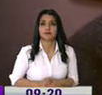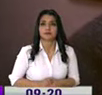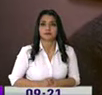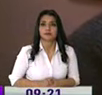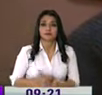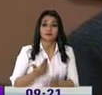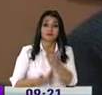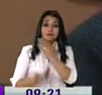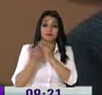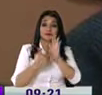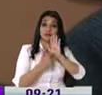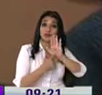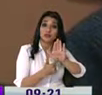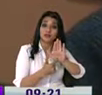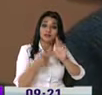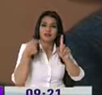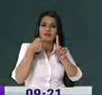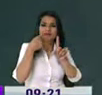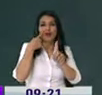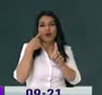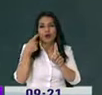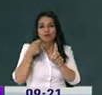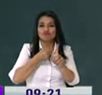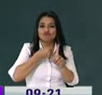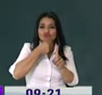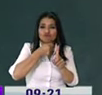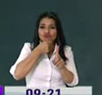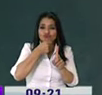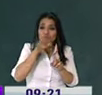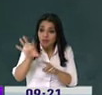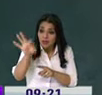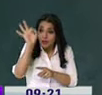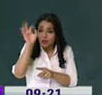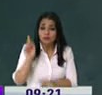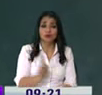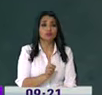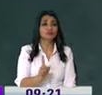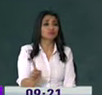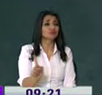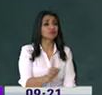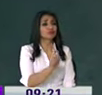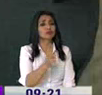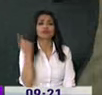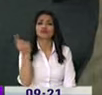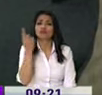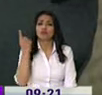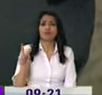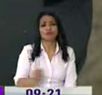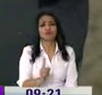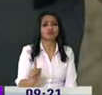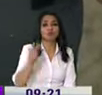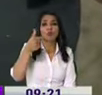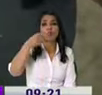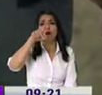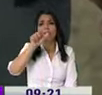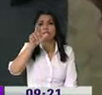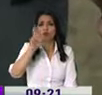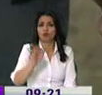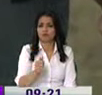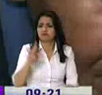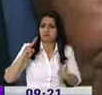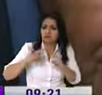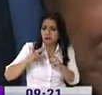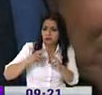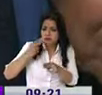Hace días les mostramos la historia de Segundo, un hombre que fue encontrado deambulando por el sector de Huápulo, del cual no conocíamos